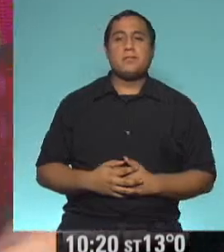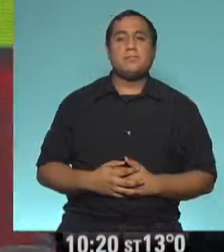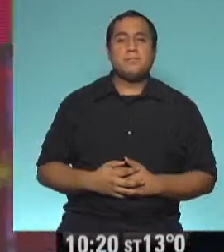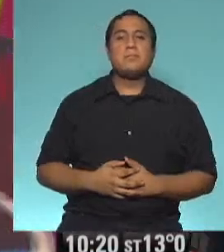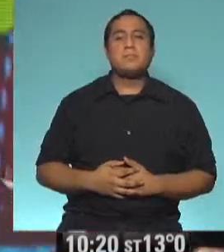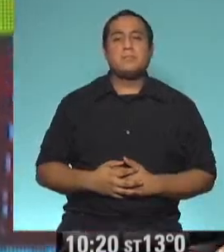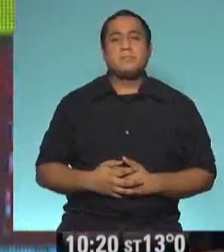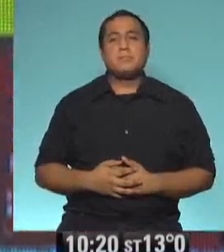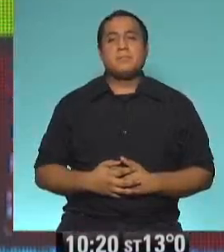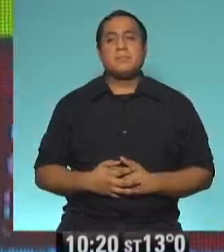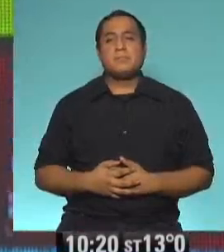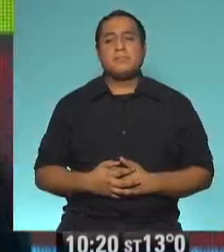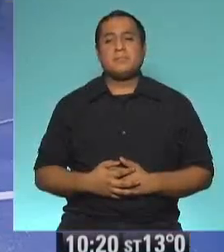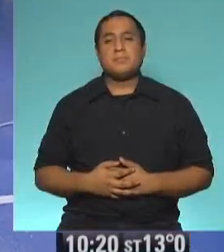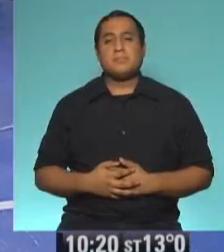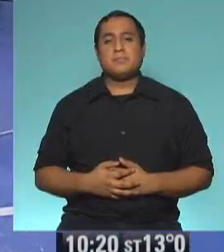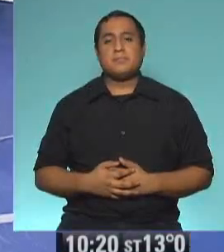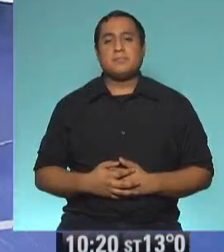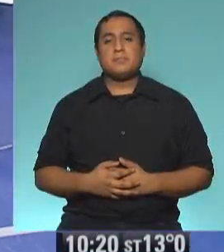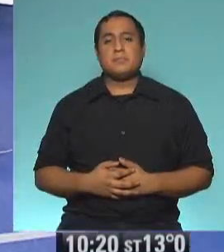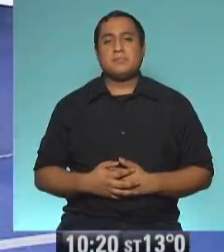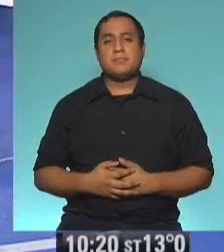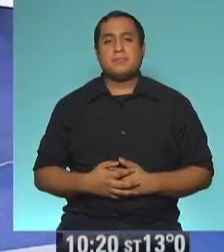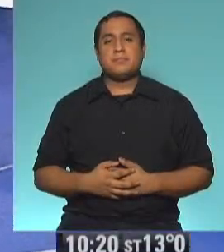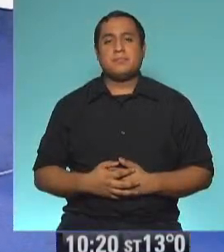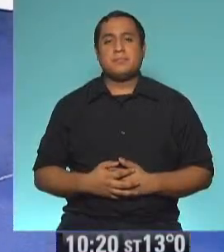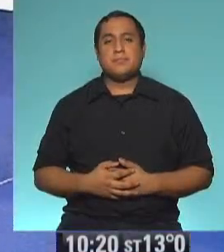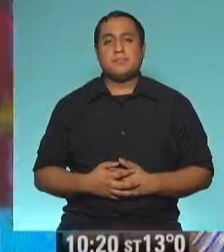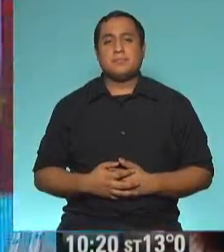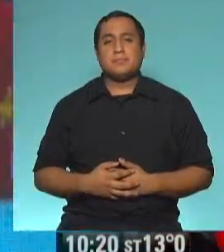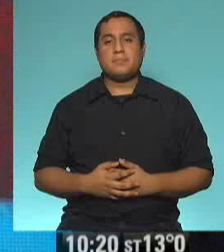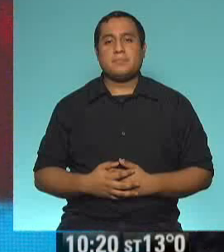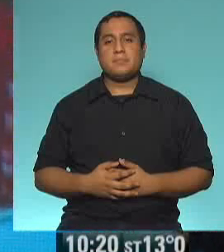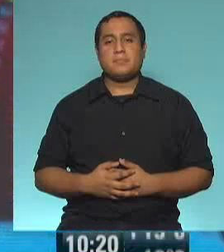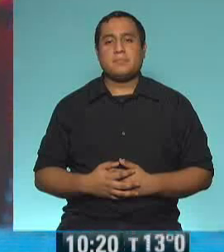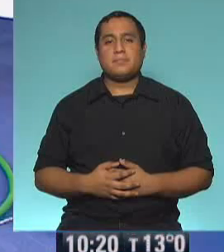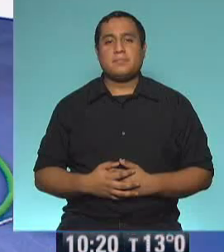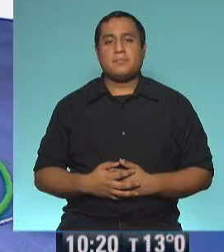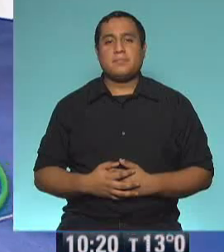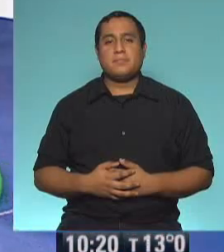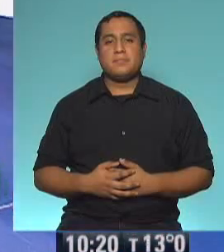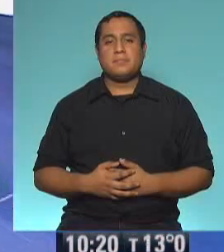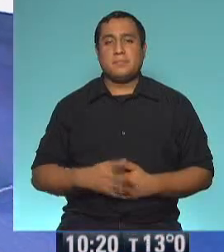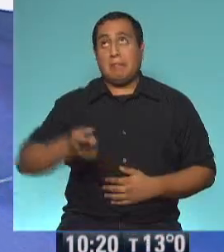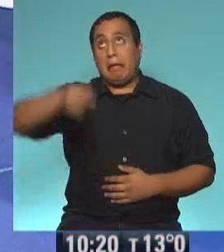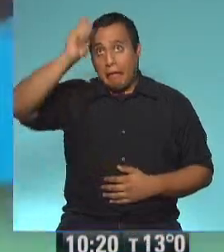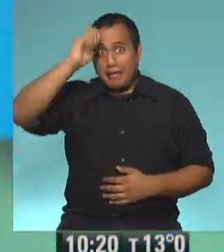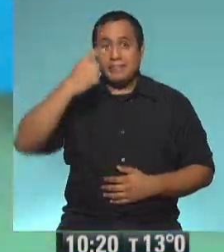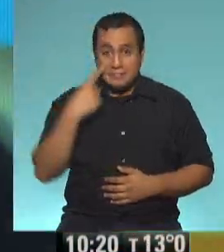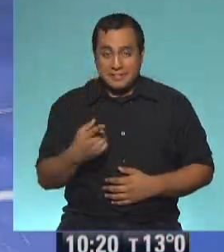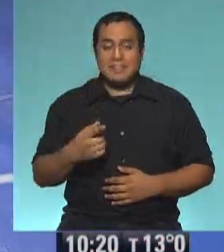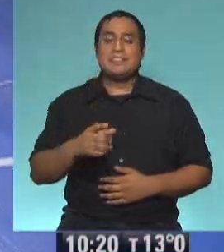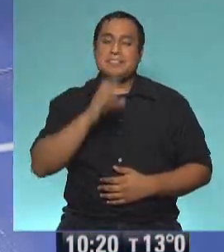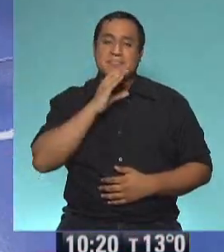me pongo el sombrero. El payaso melenita. El payaso melenita, mirá. Mirá cómo se pone el sombrero, el payaso melenita. Mirá. Mirá que